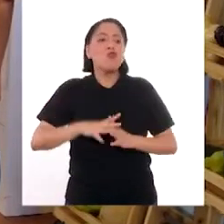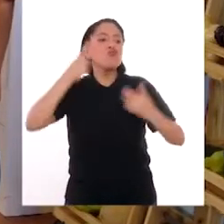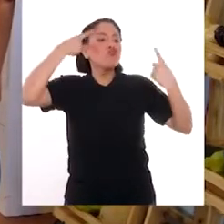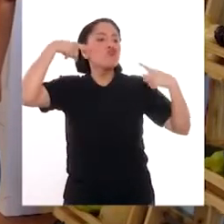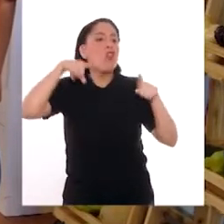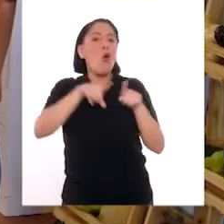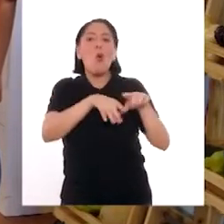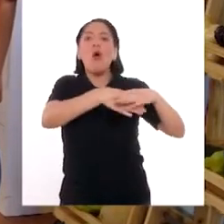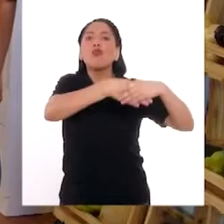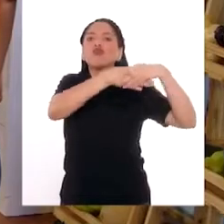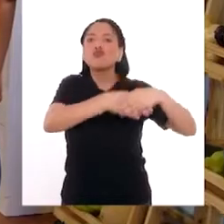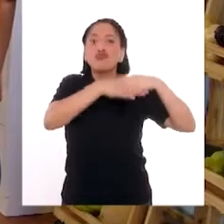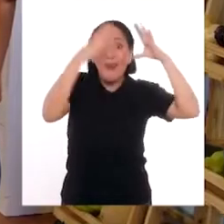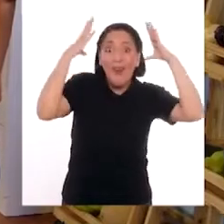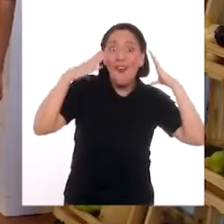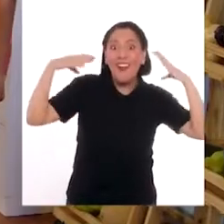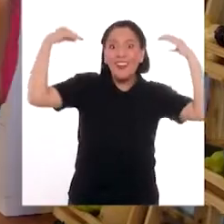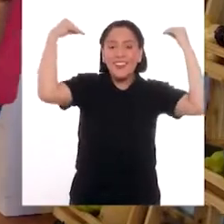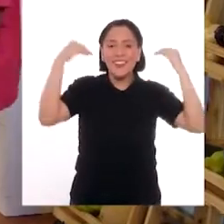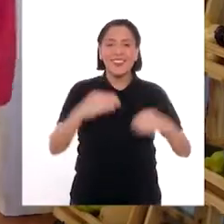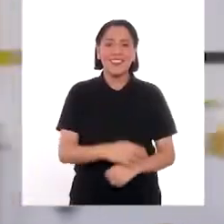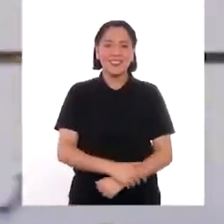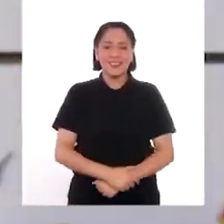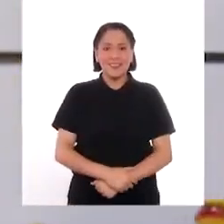trato con el duende.